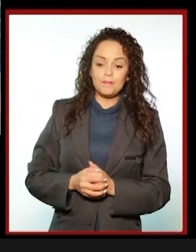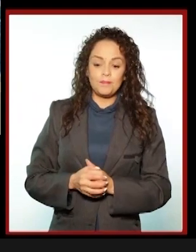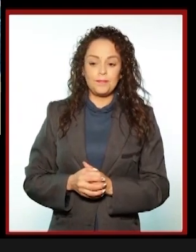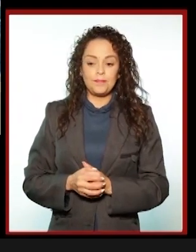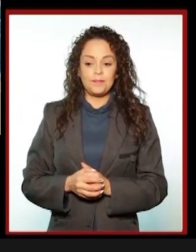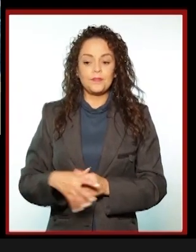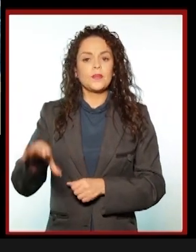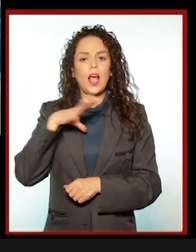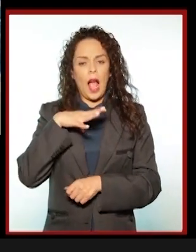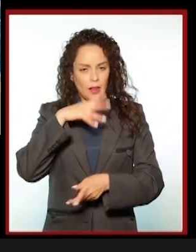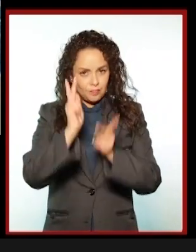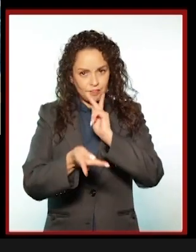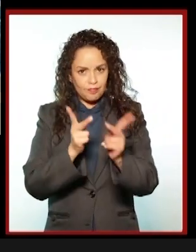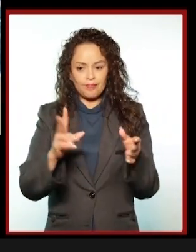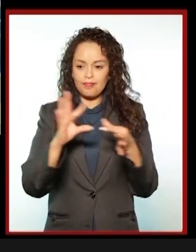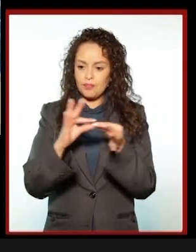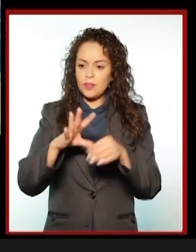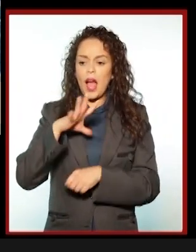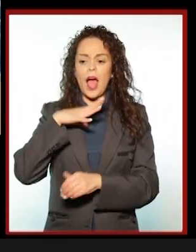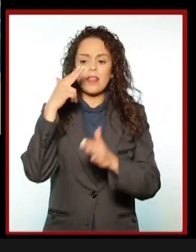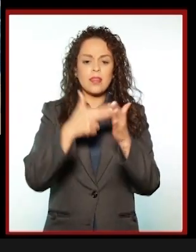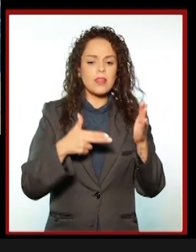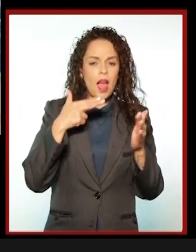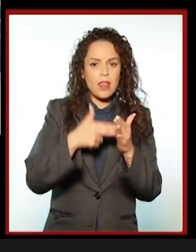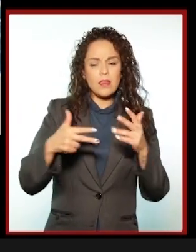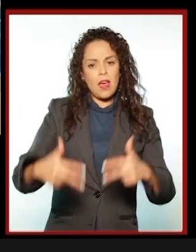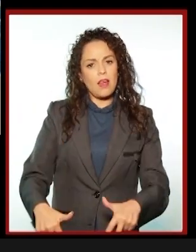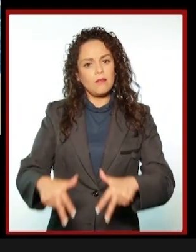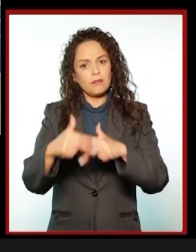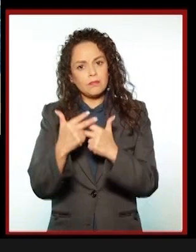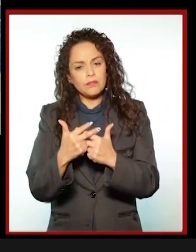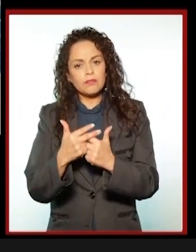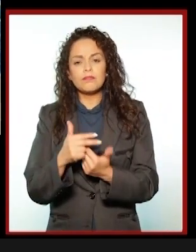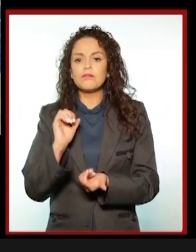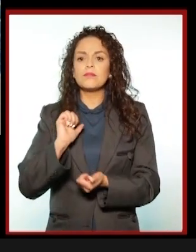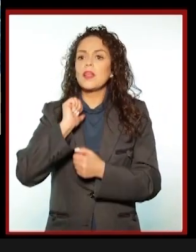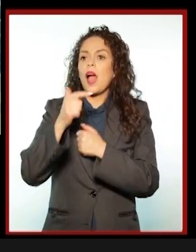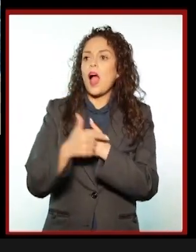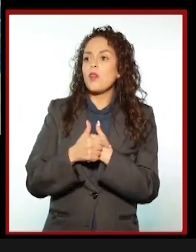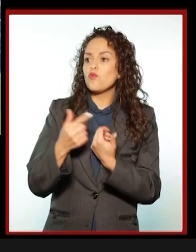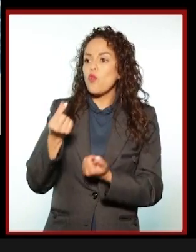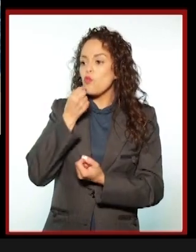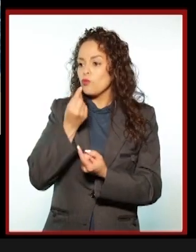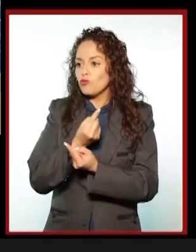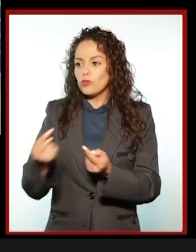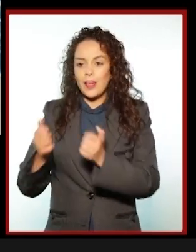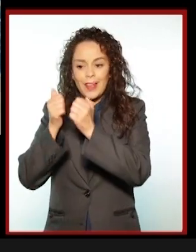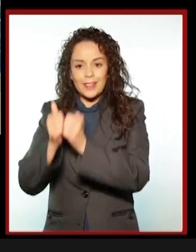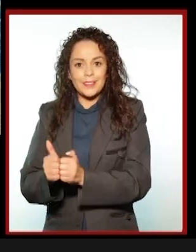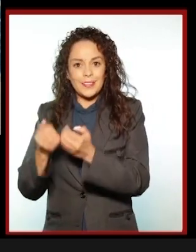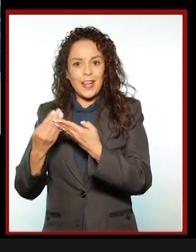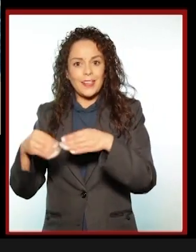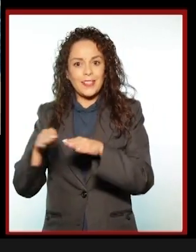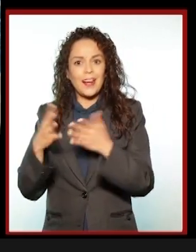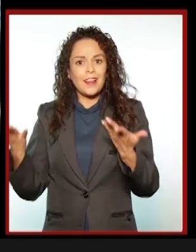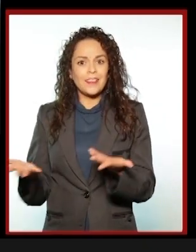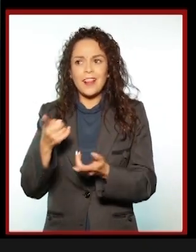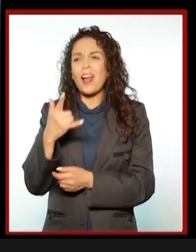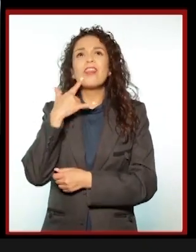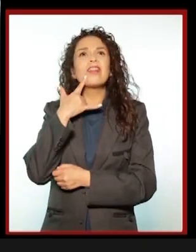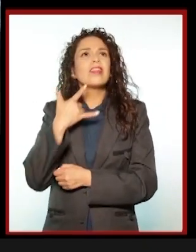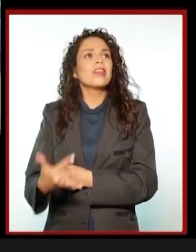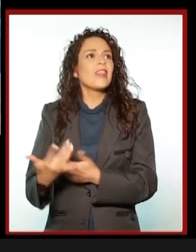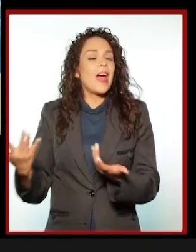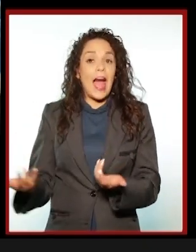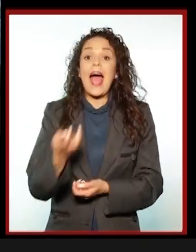@elmuseosumaya, y ahí tenemos conversatorios, tenemos talleres en línea. Si tenemos algún chavito en casa, de pronto ya